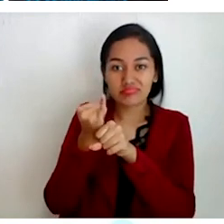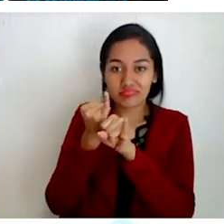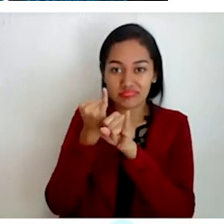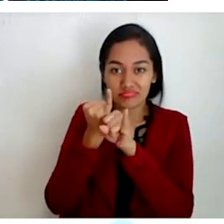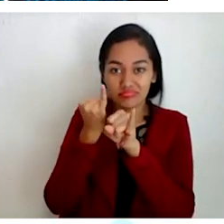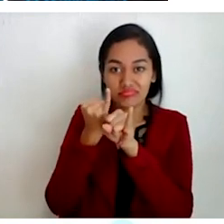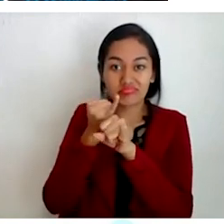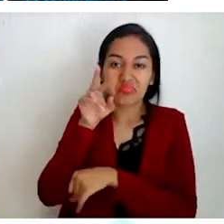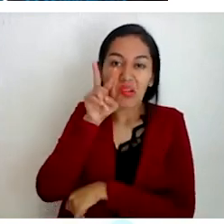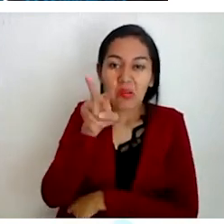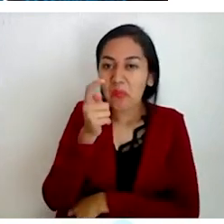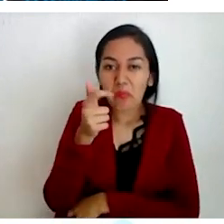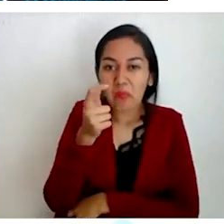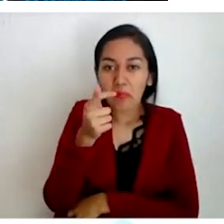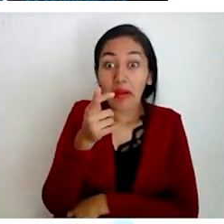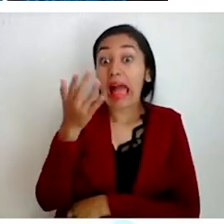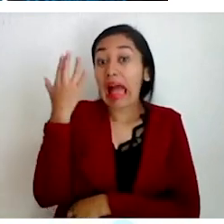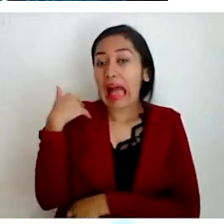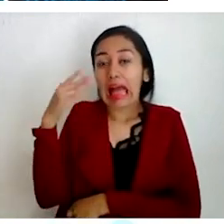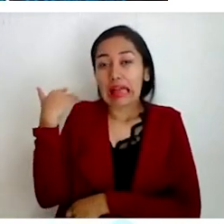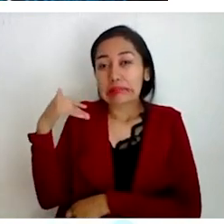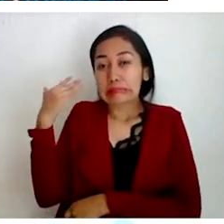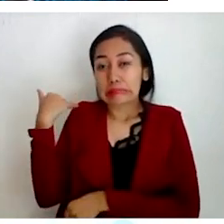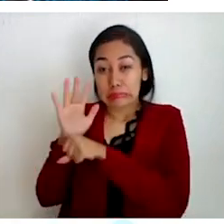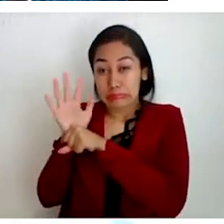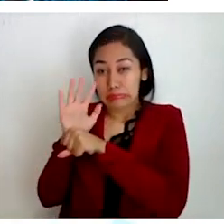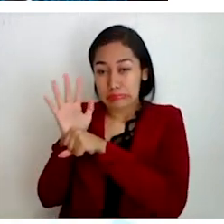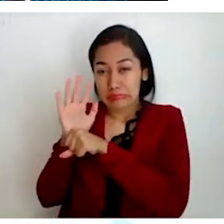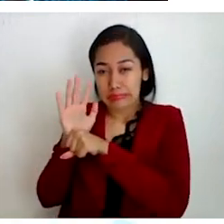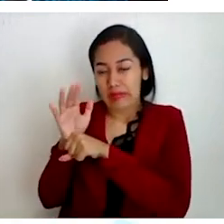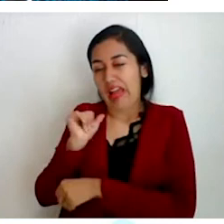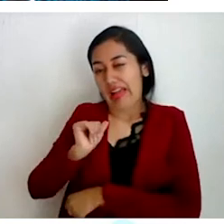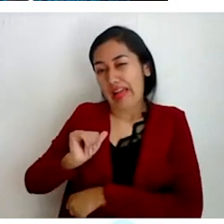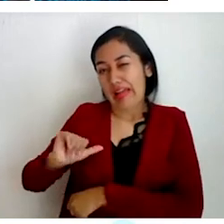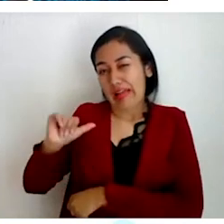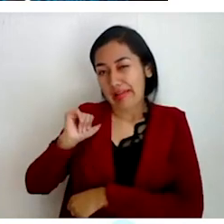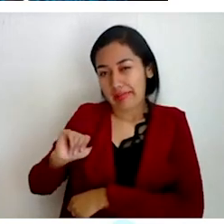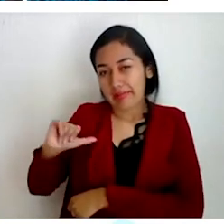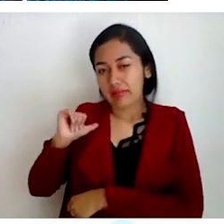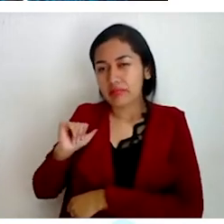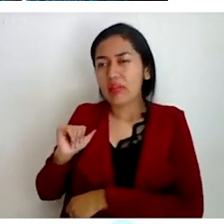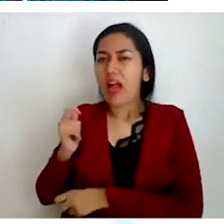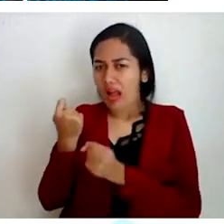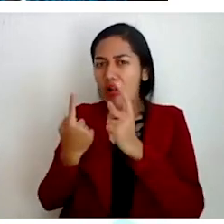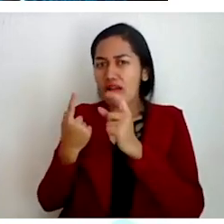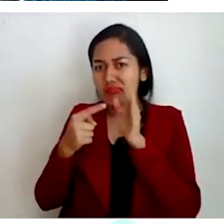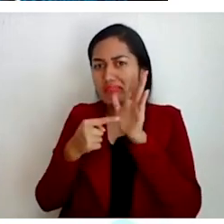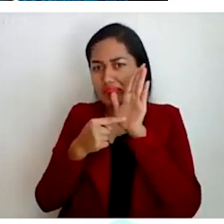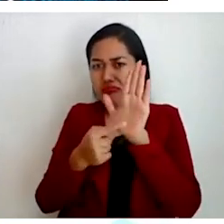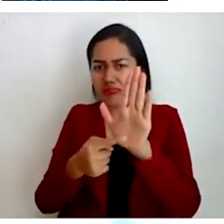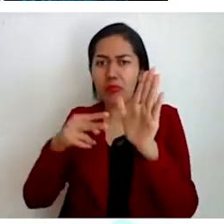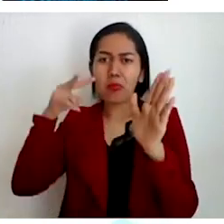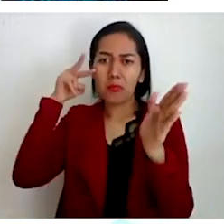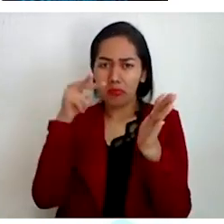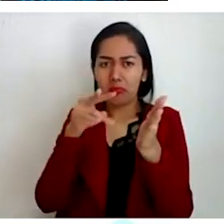Las películas primeras, los 39 pasos, esa sí es más fácil, o Psicosis, creo que sí